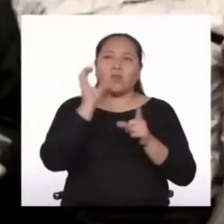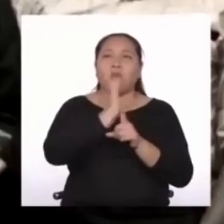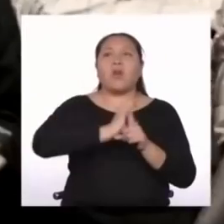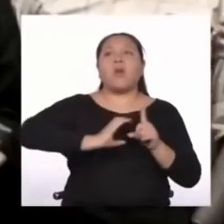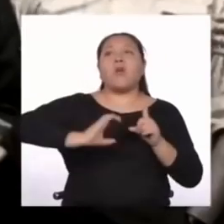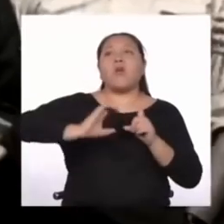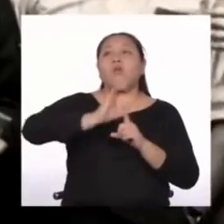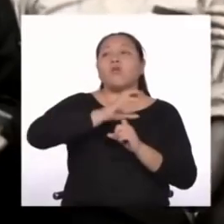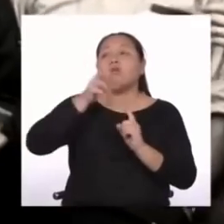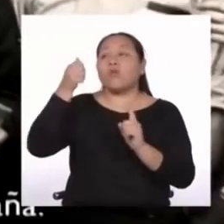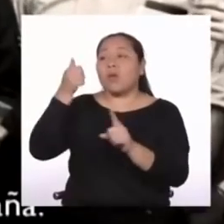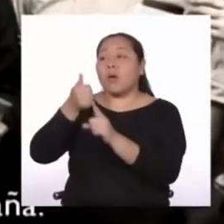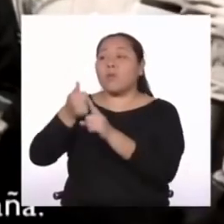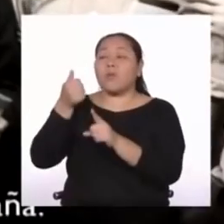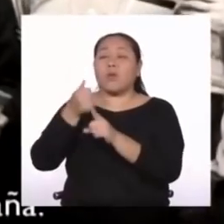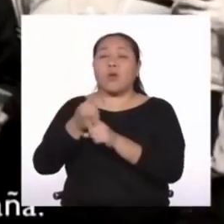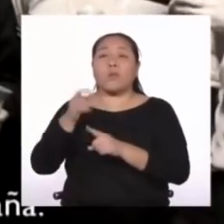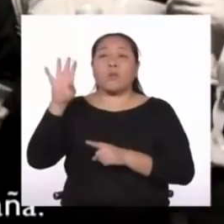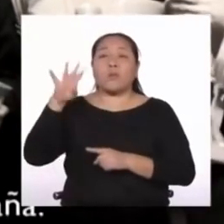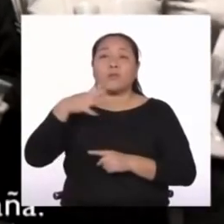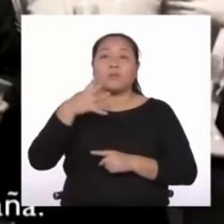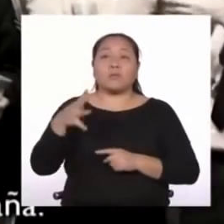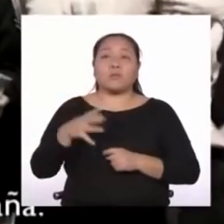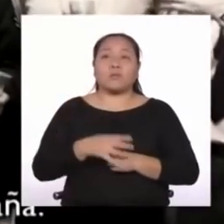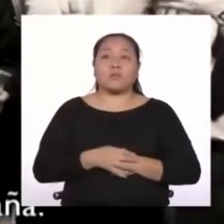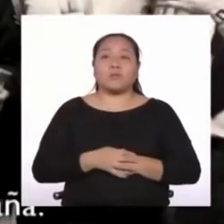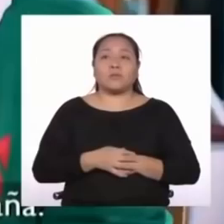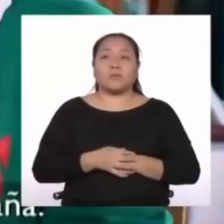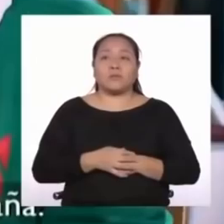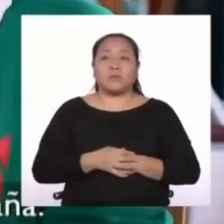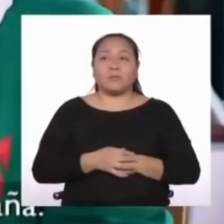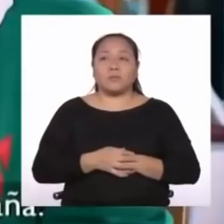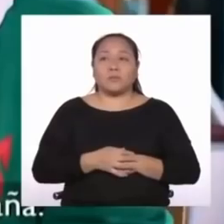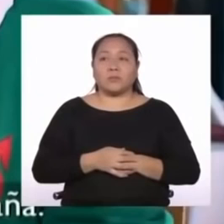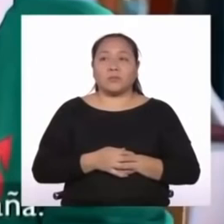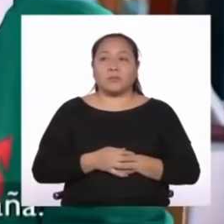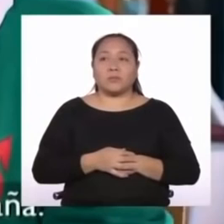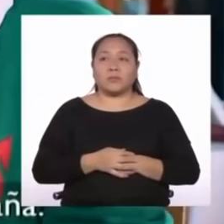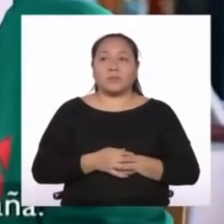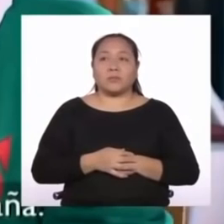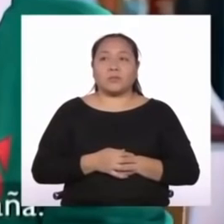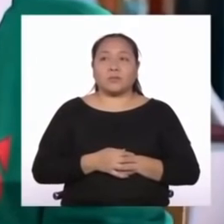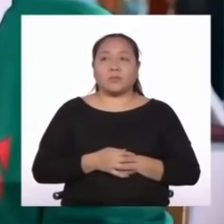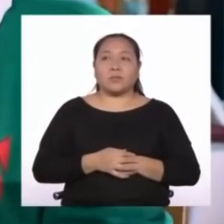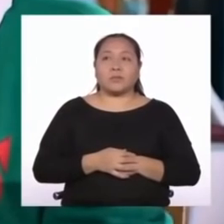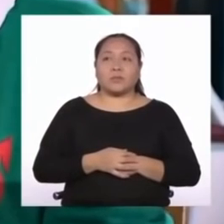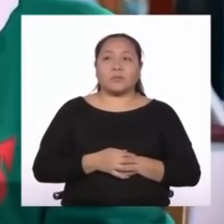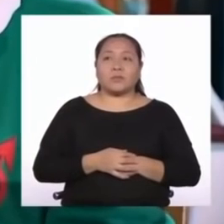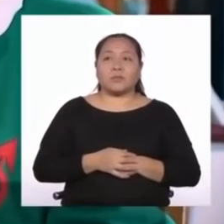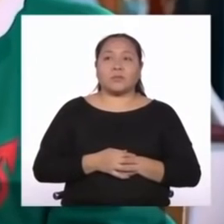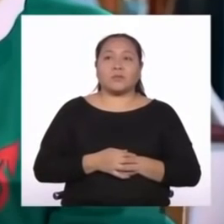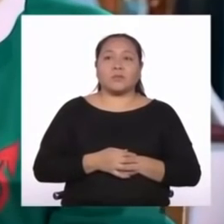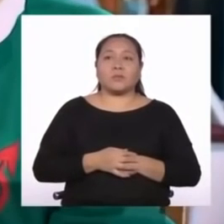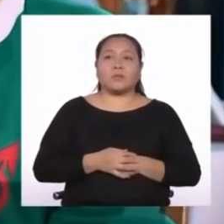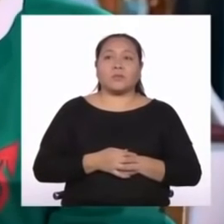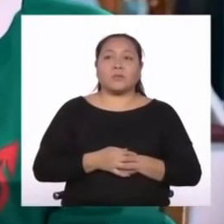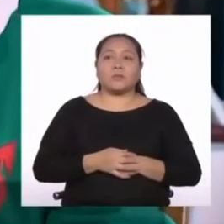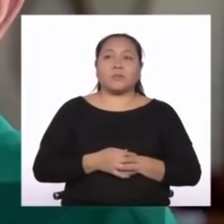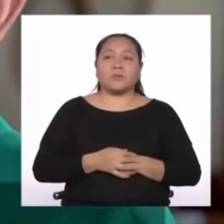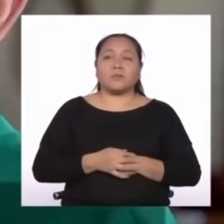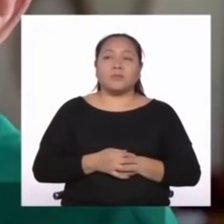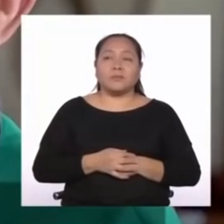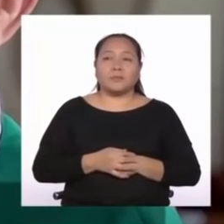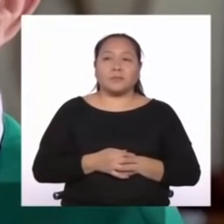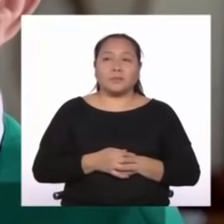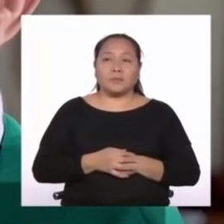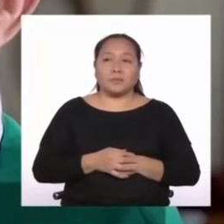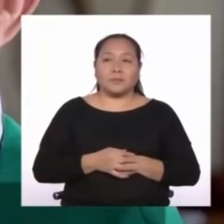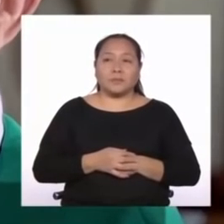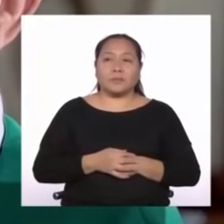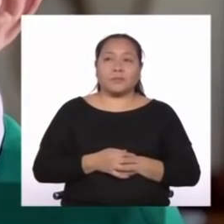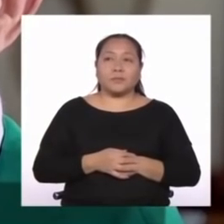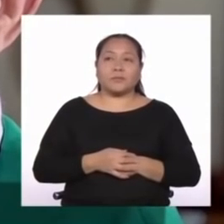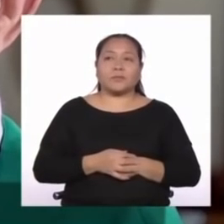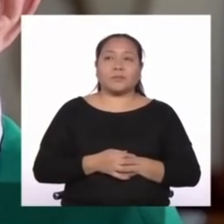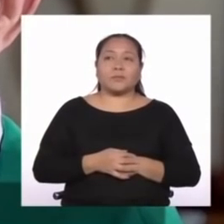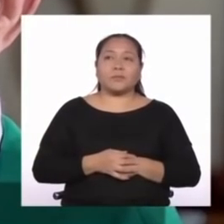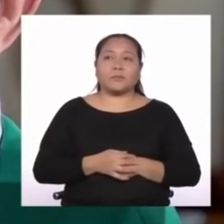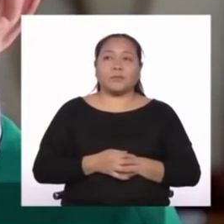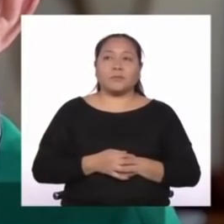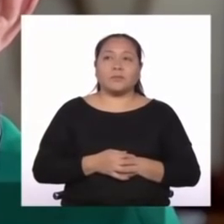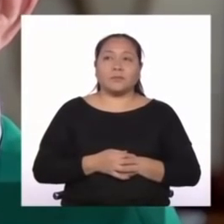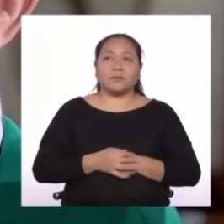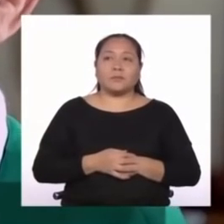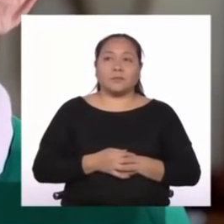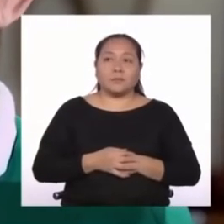británica. I'm still got my roots in Britain in that I love my British food. I find it very difficult here